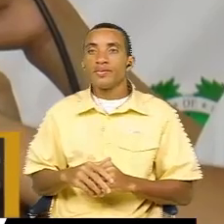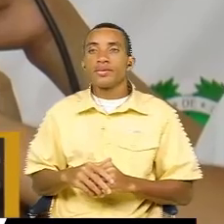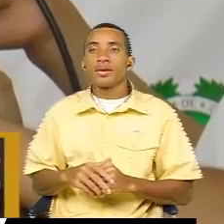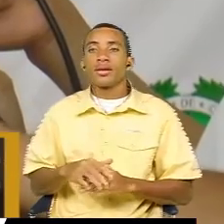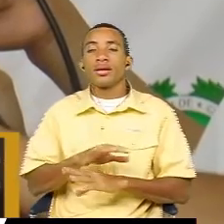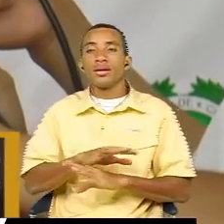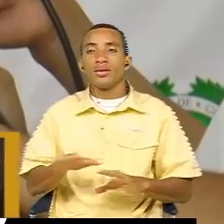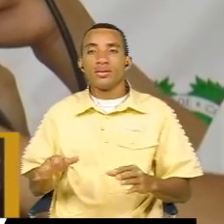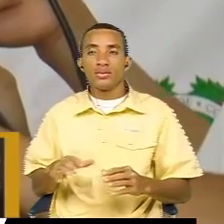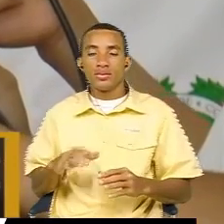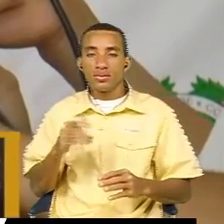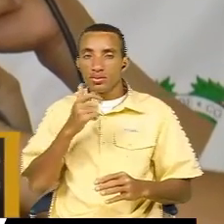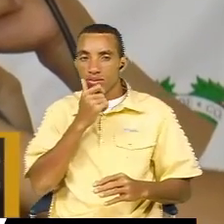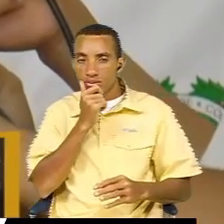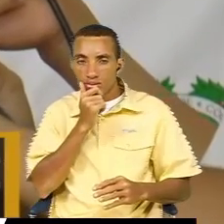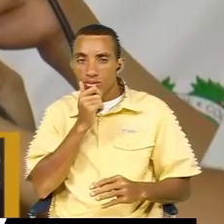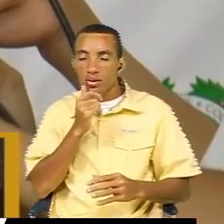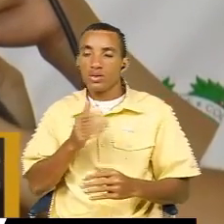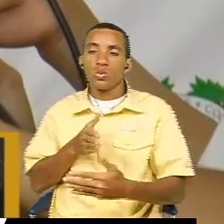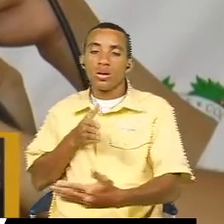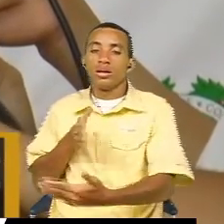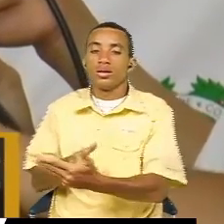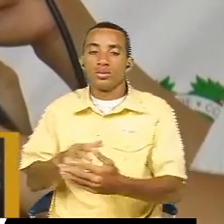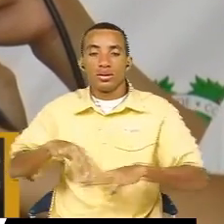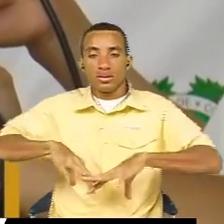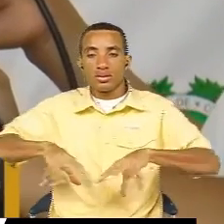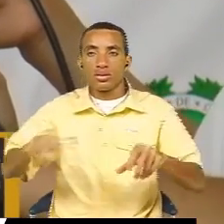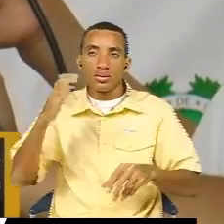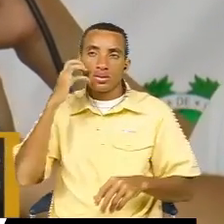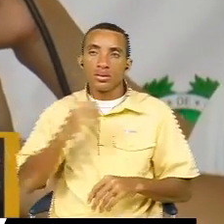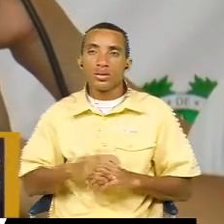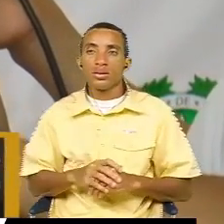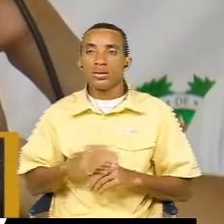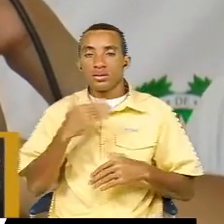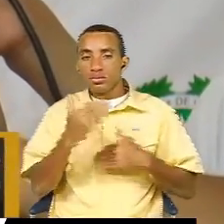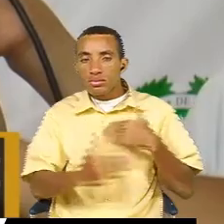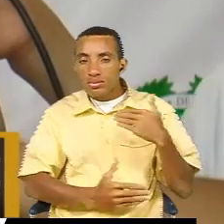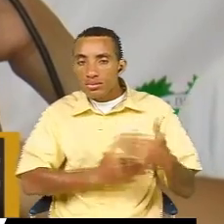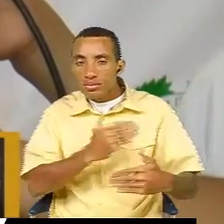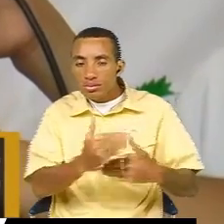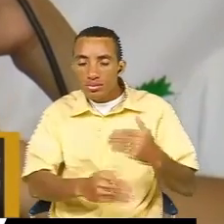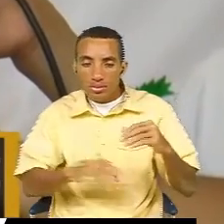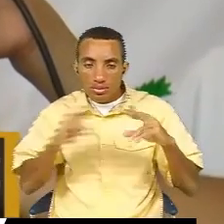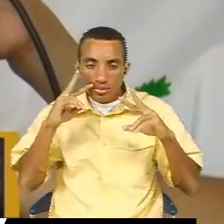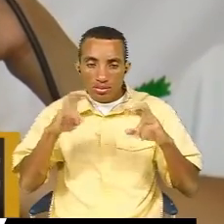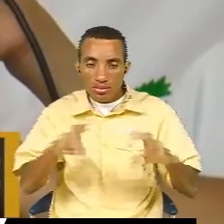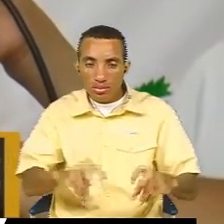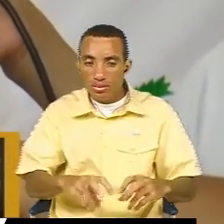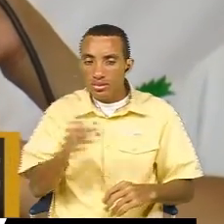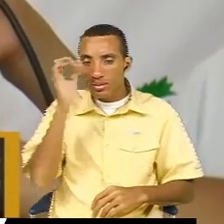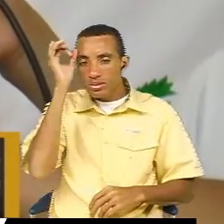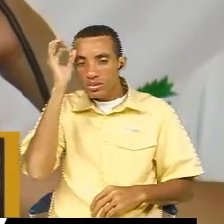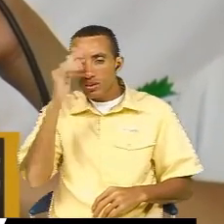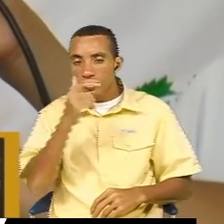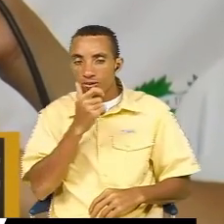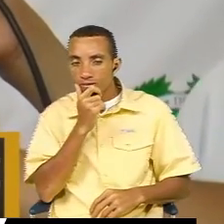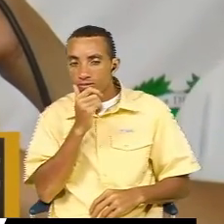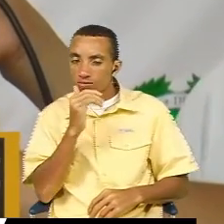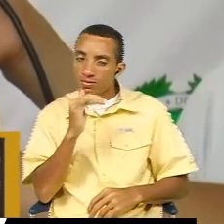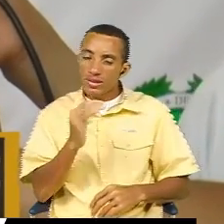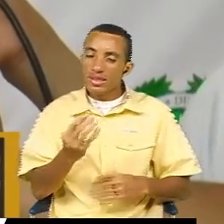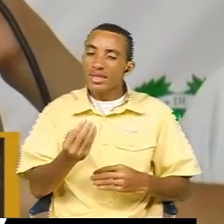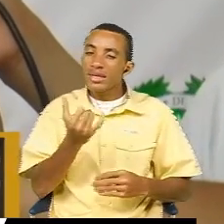finalidad era cometer un hurto. Pero pues ya propiamente dentro del desarrollo de la investigación se darán algunas pautas para determinar esta